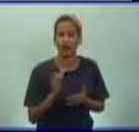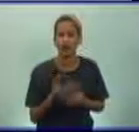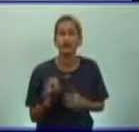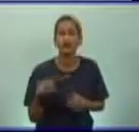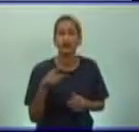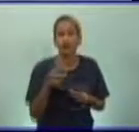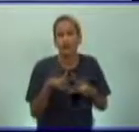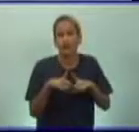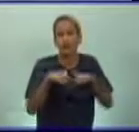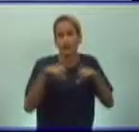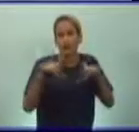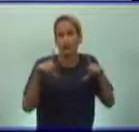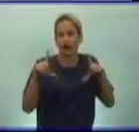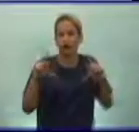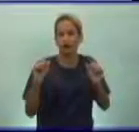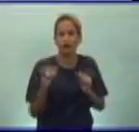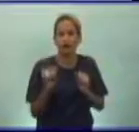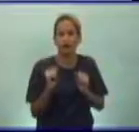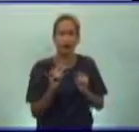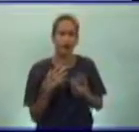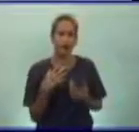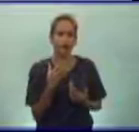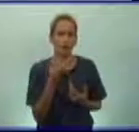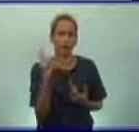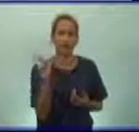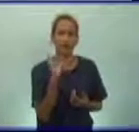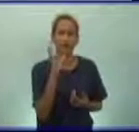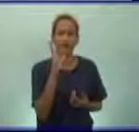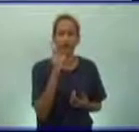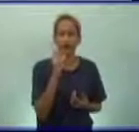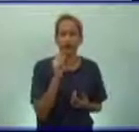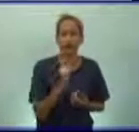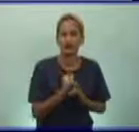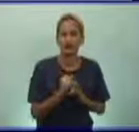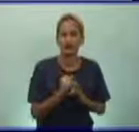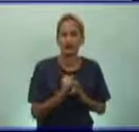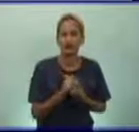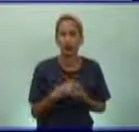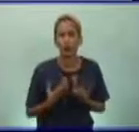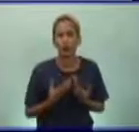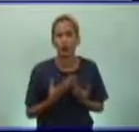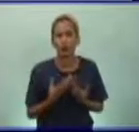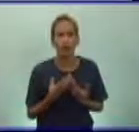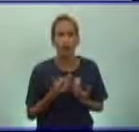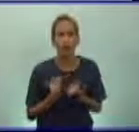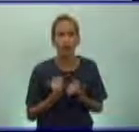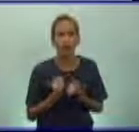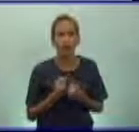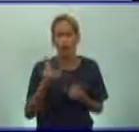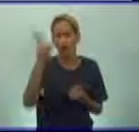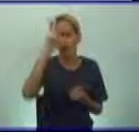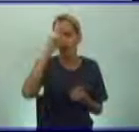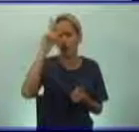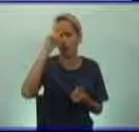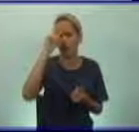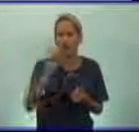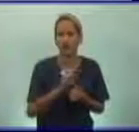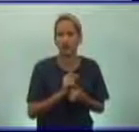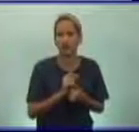las mujeres del personal de la salud que hoy exponen sus vidas para acabar con la pandemia del